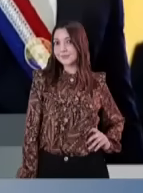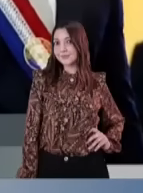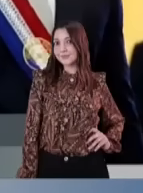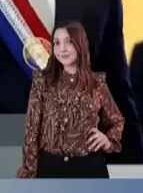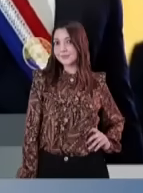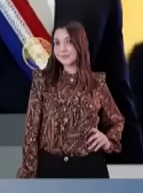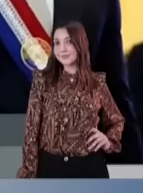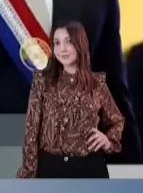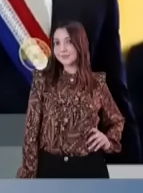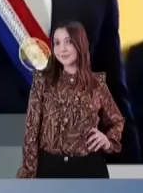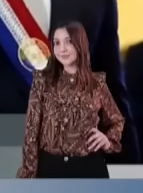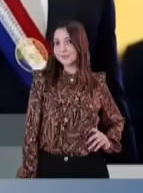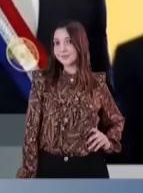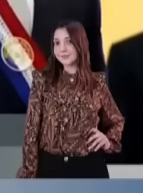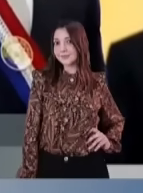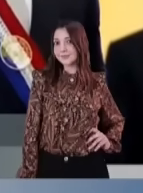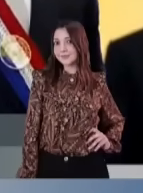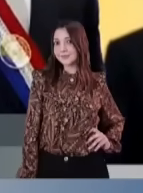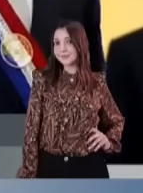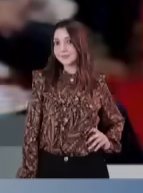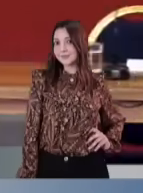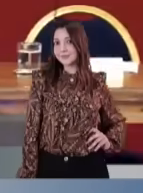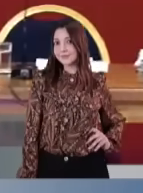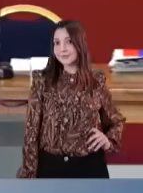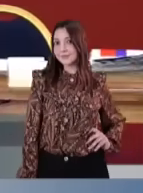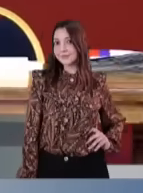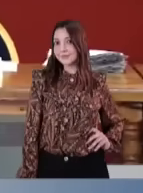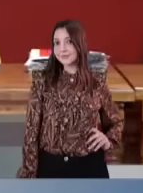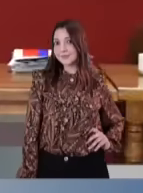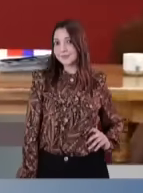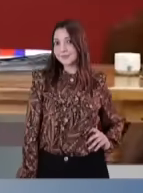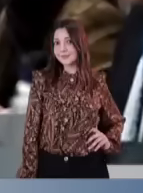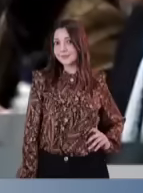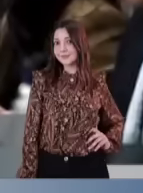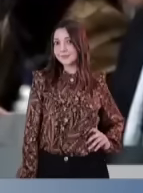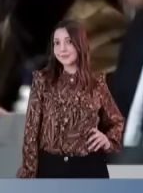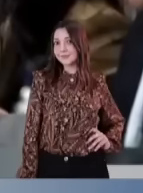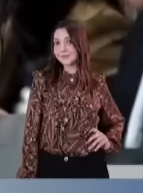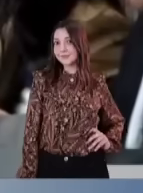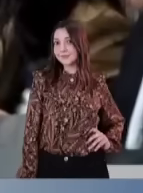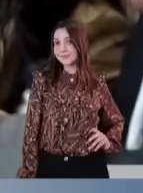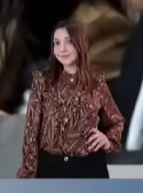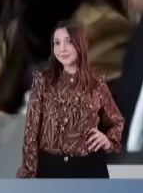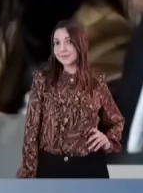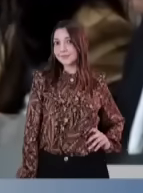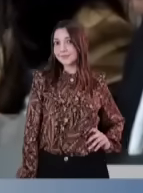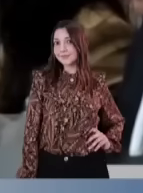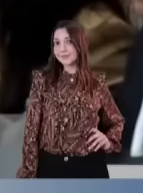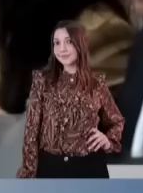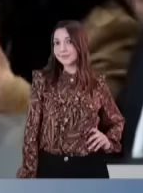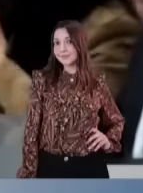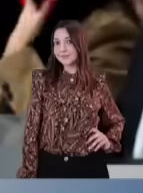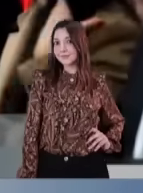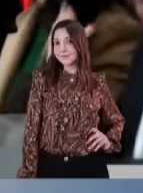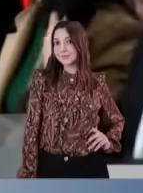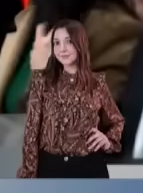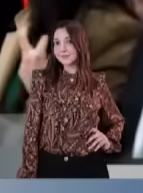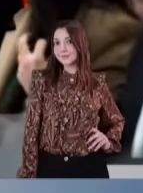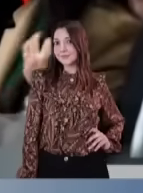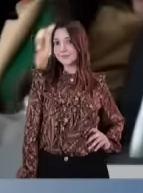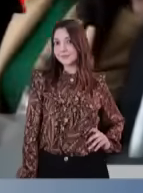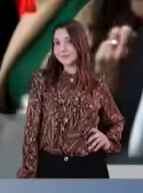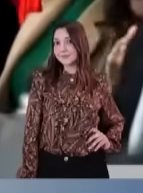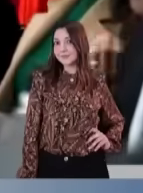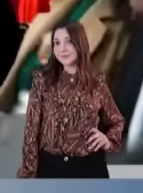personas con los que rearma el gobierno. Siempre ha sido igual, porque esto no se puede, empleemos esta palabra, socializar mucho,